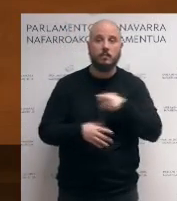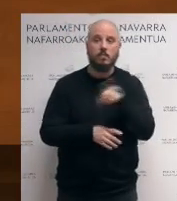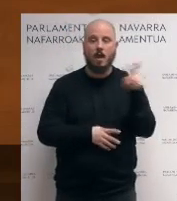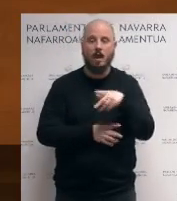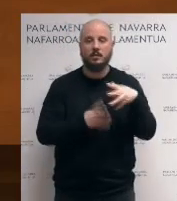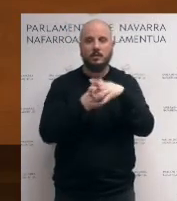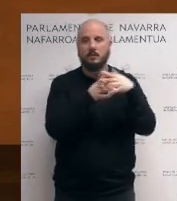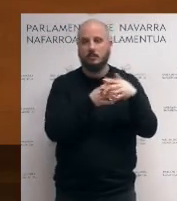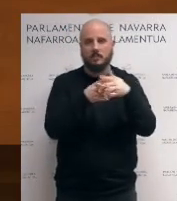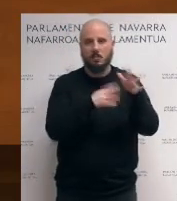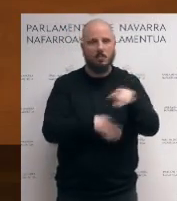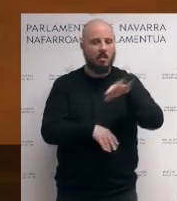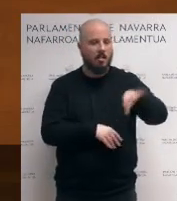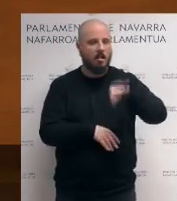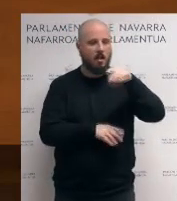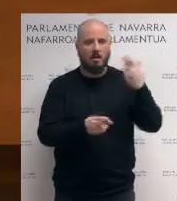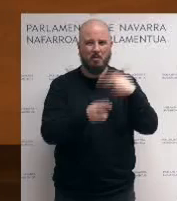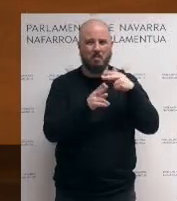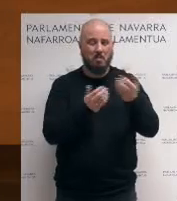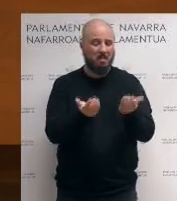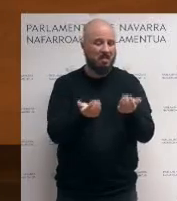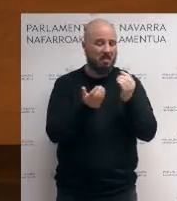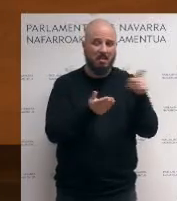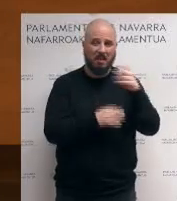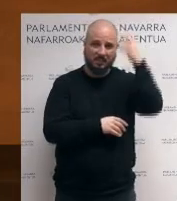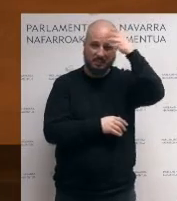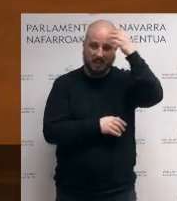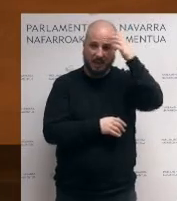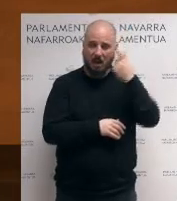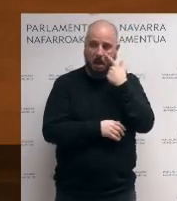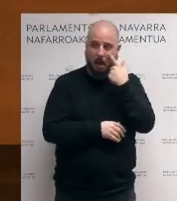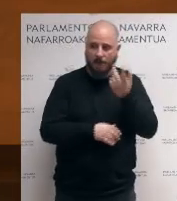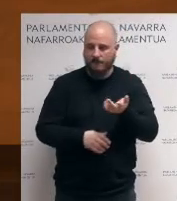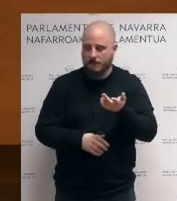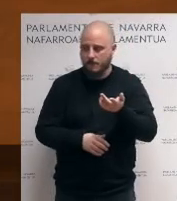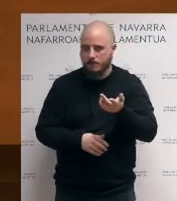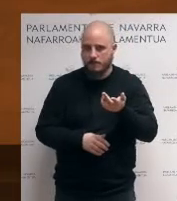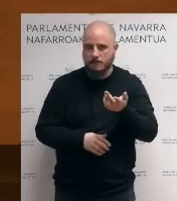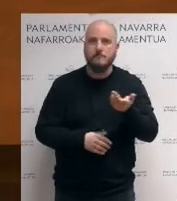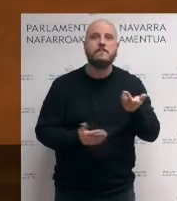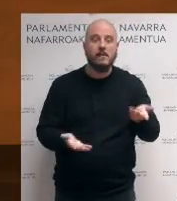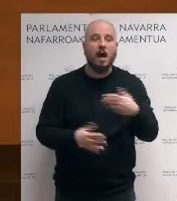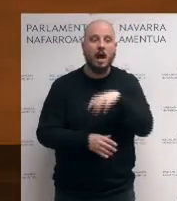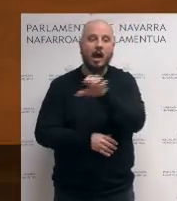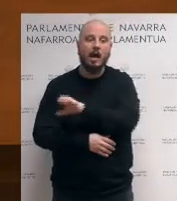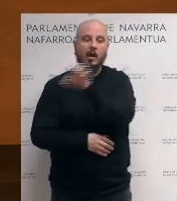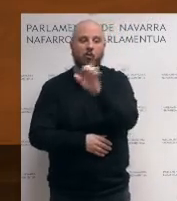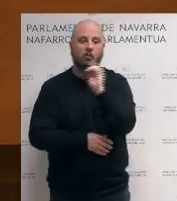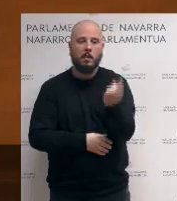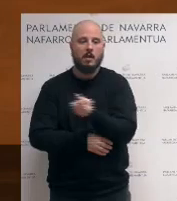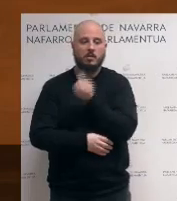populista como Trump, que nos ha puesto frente a nuestra realidad. Que los europeos no solo no tenemos medios para ayudar a